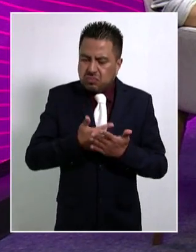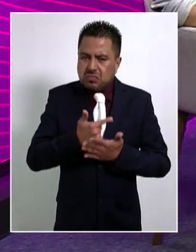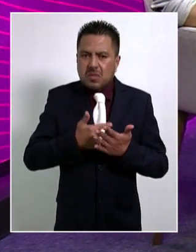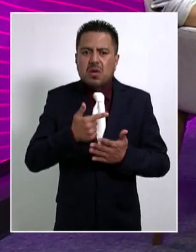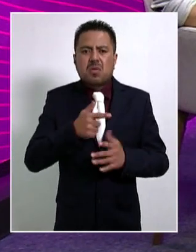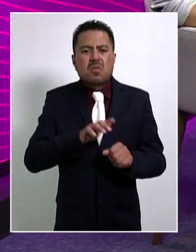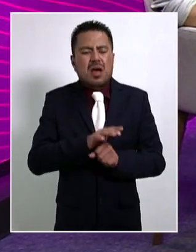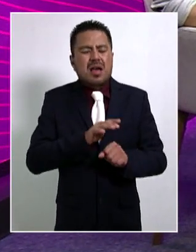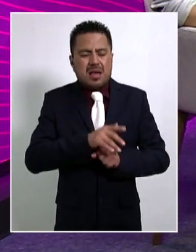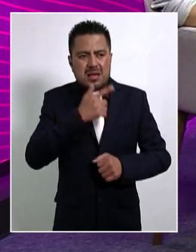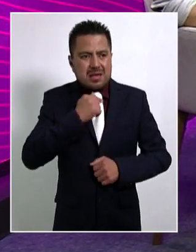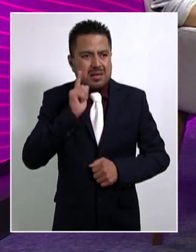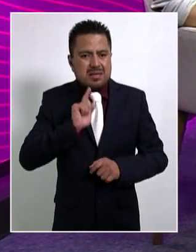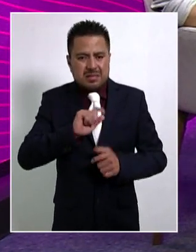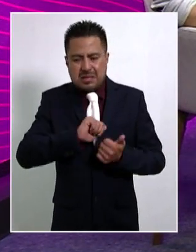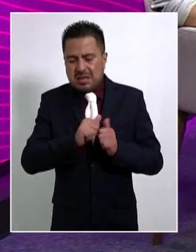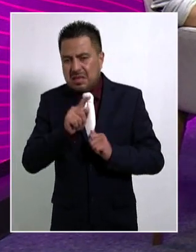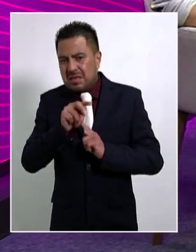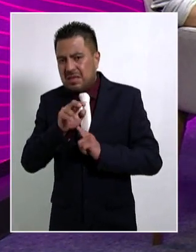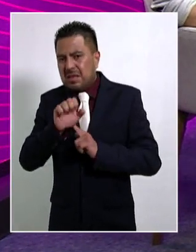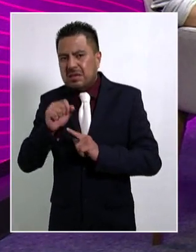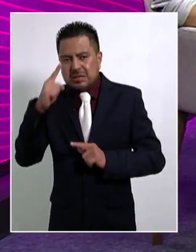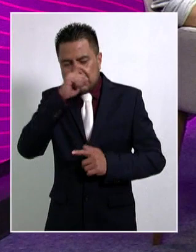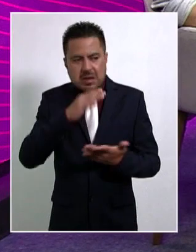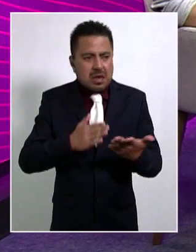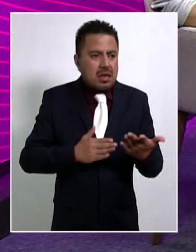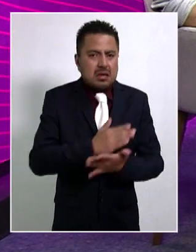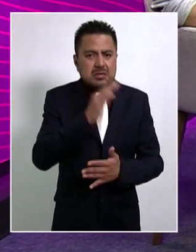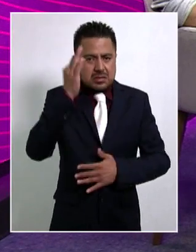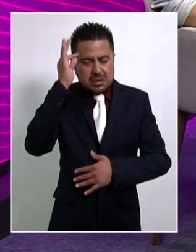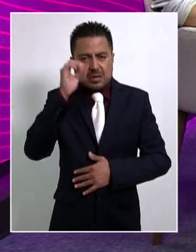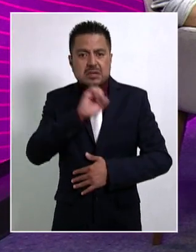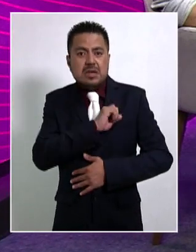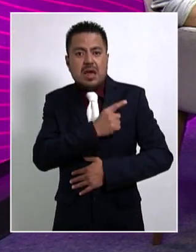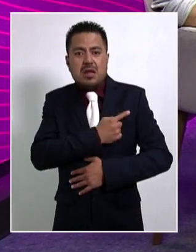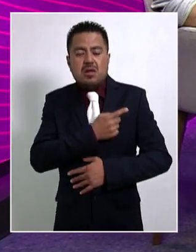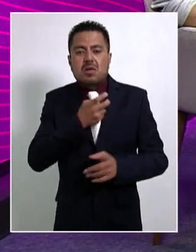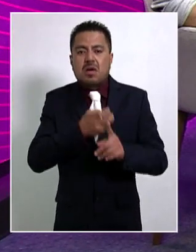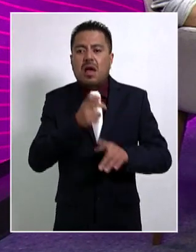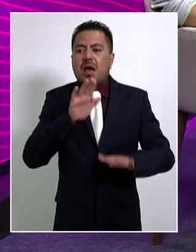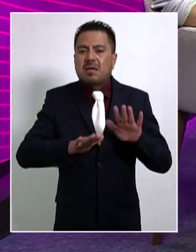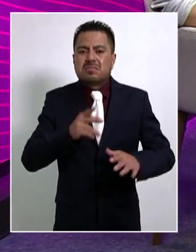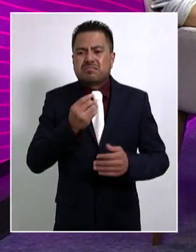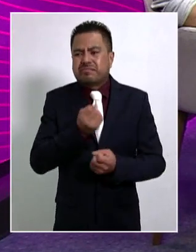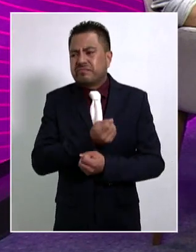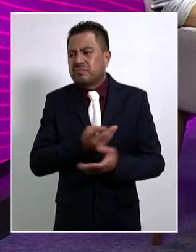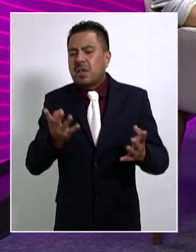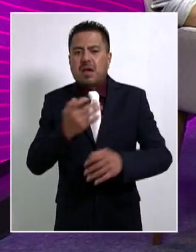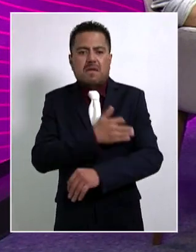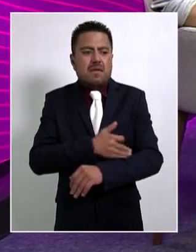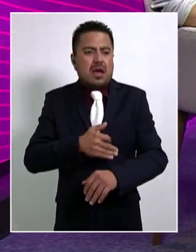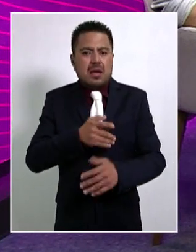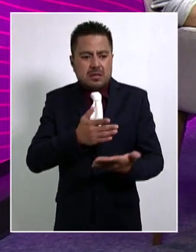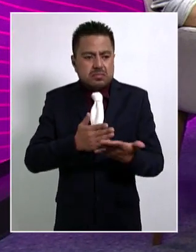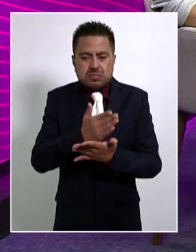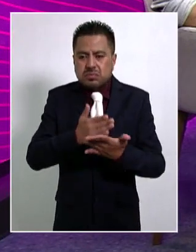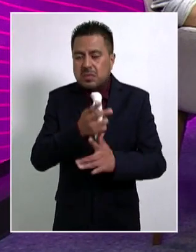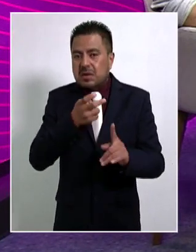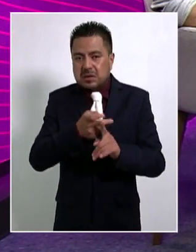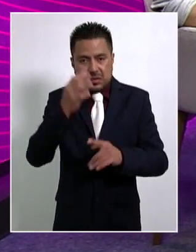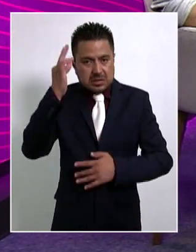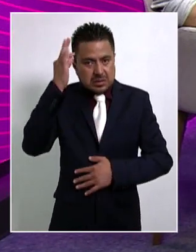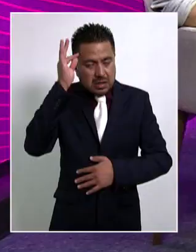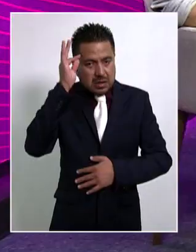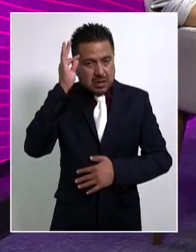en el sentido de enfrentar dificultades en el acceso a los servicios de salud, que muchas familias acuden a esos servicios